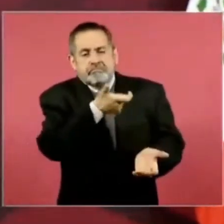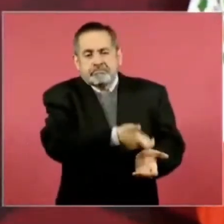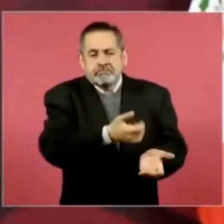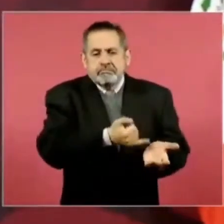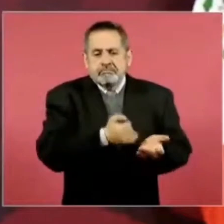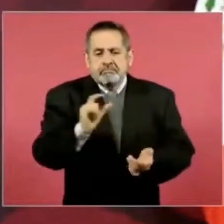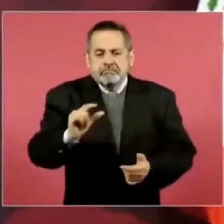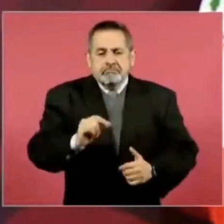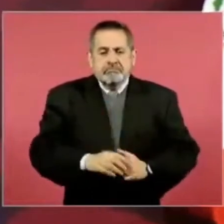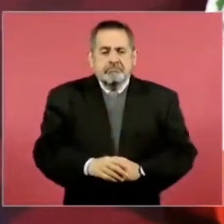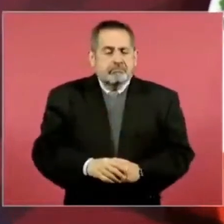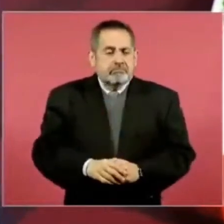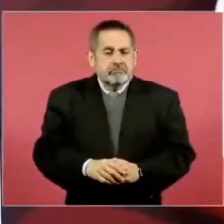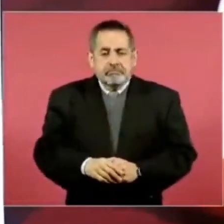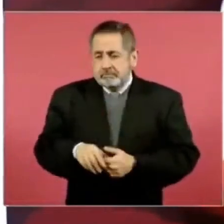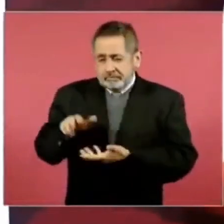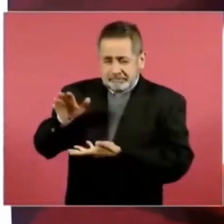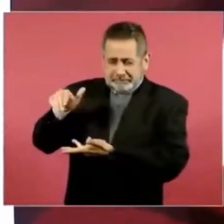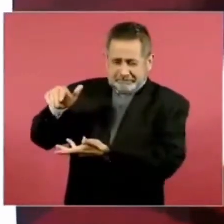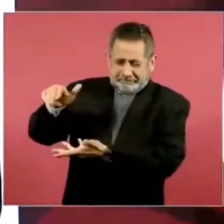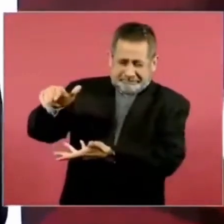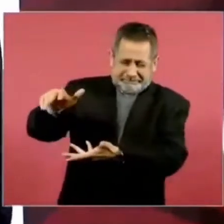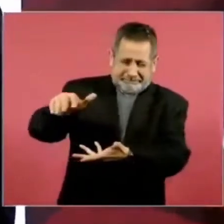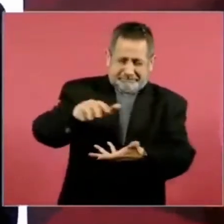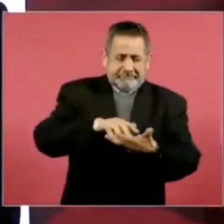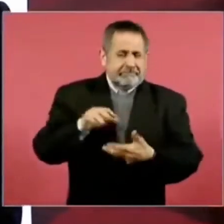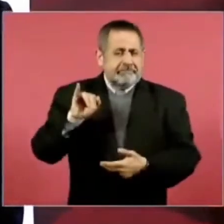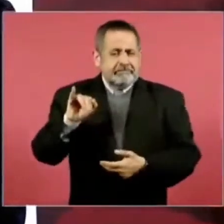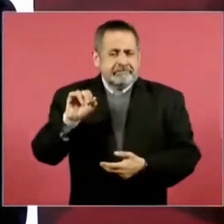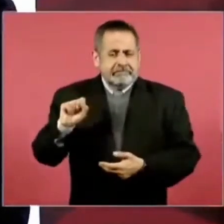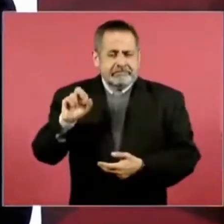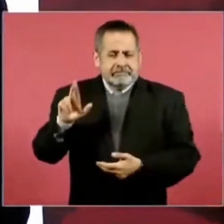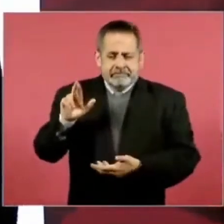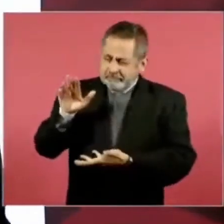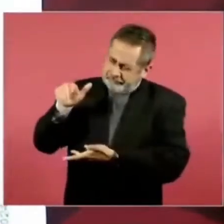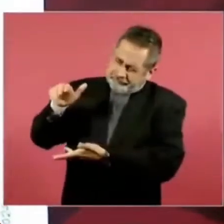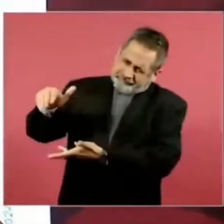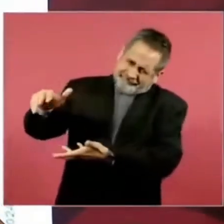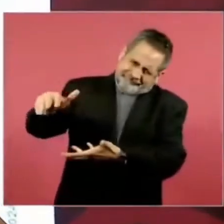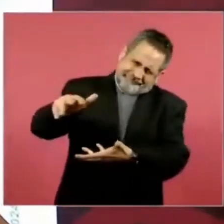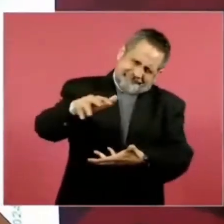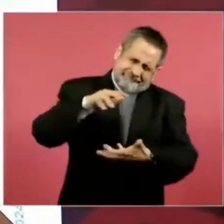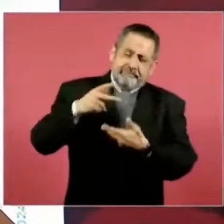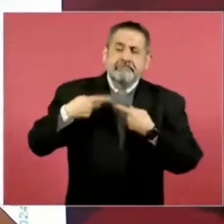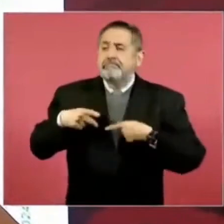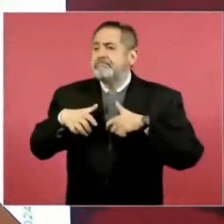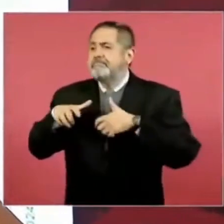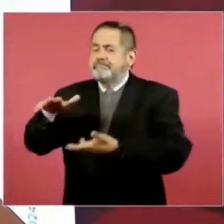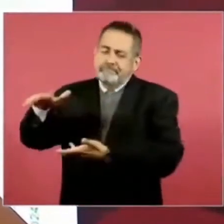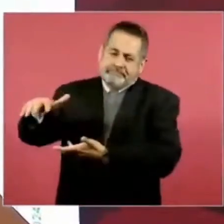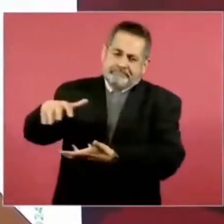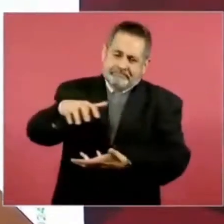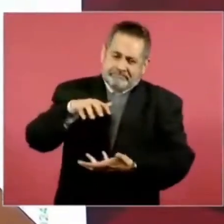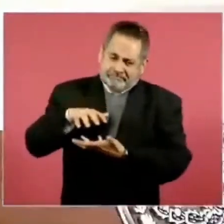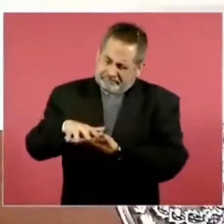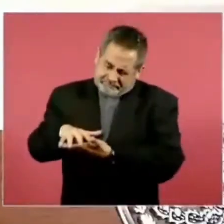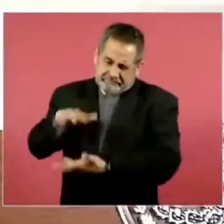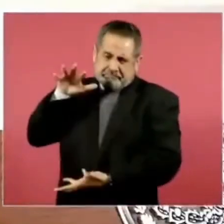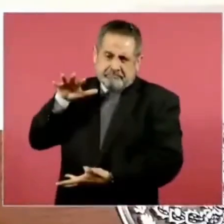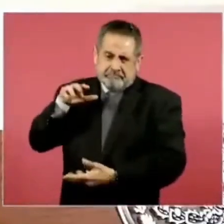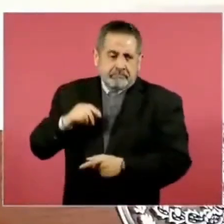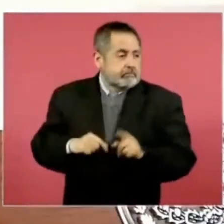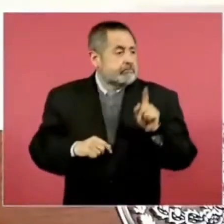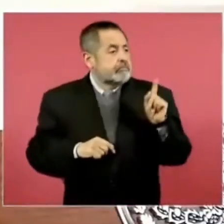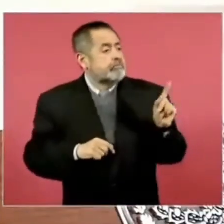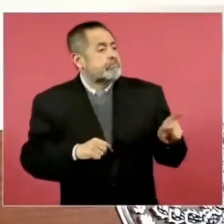Se recauda más de impuestos sobre la renta de los trabajadores que lo que pagan de impuestos sobre la